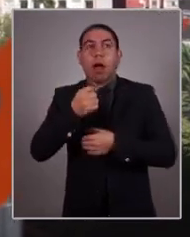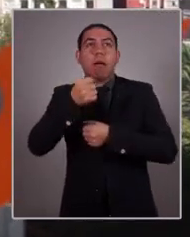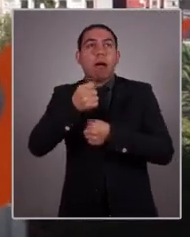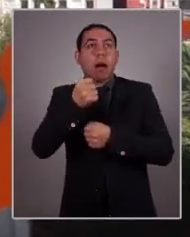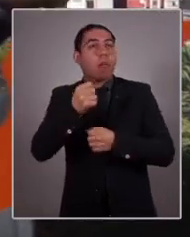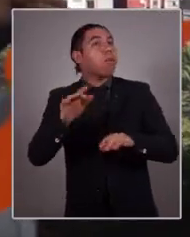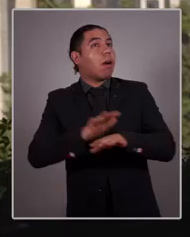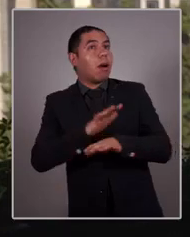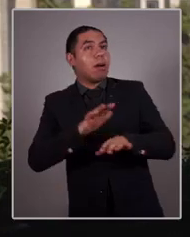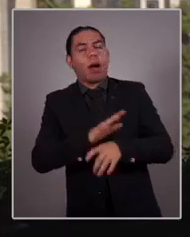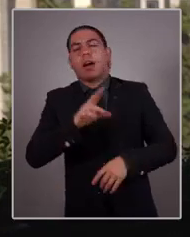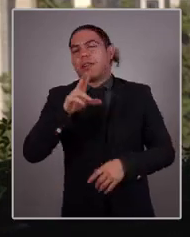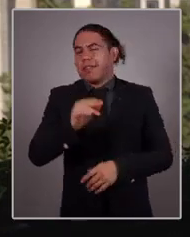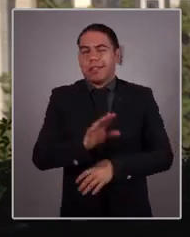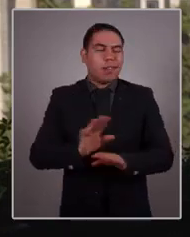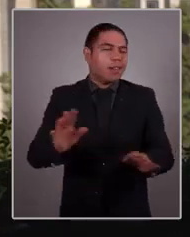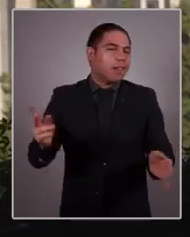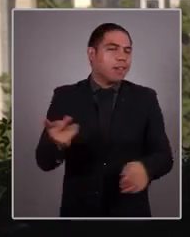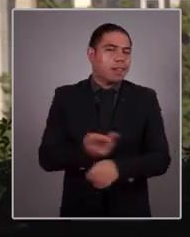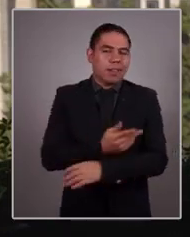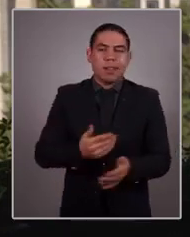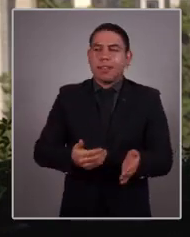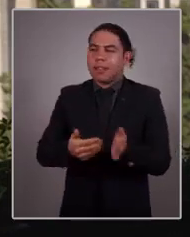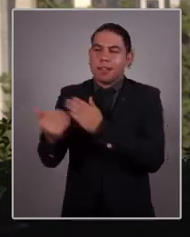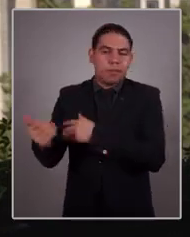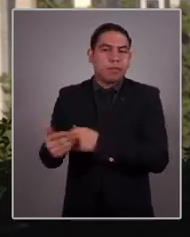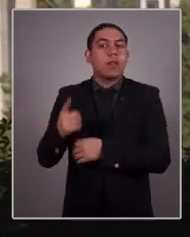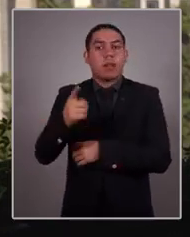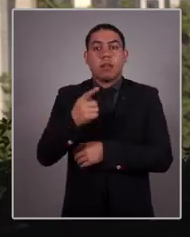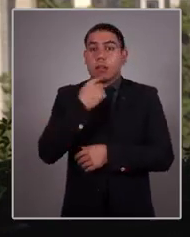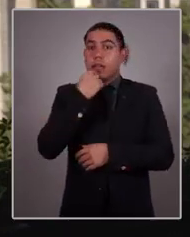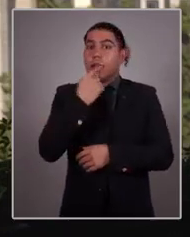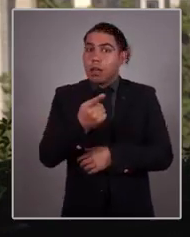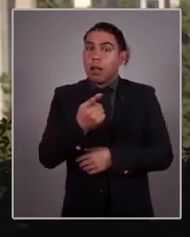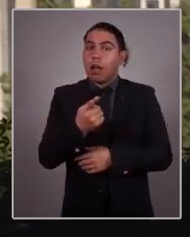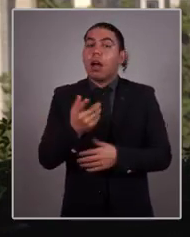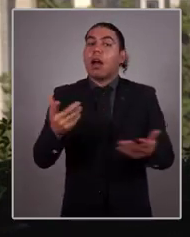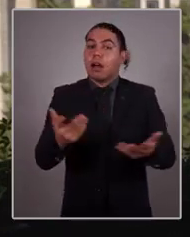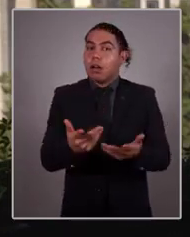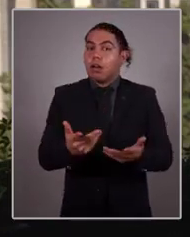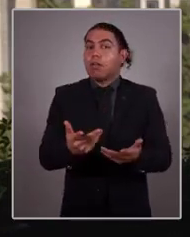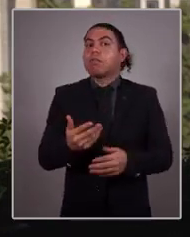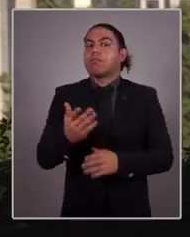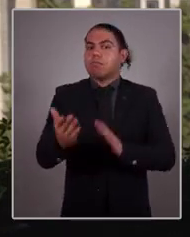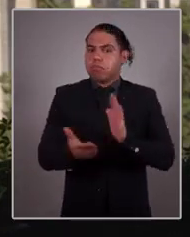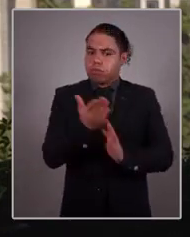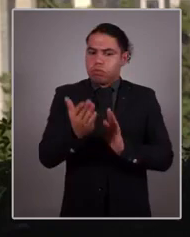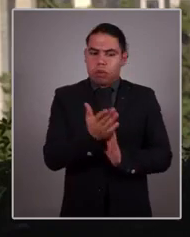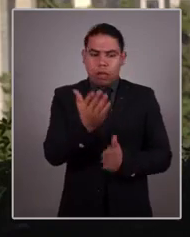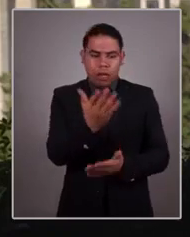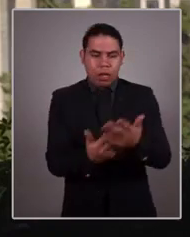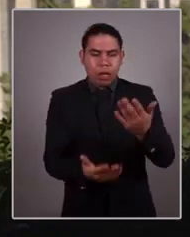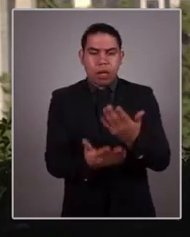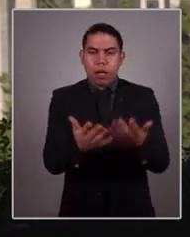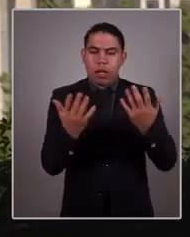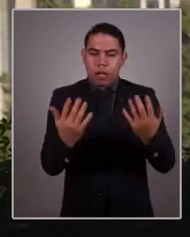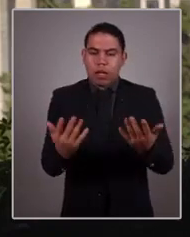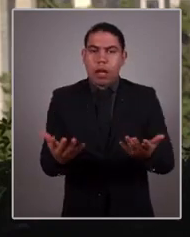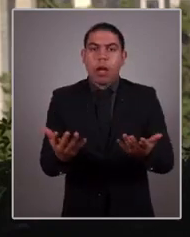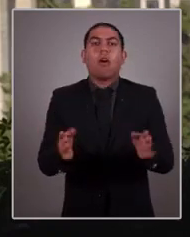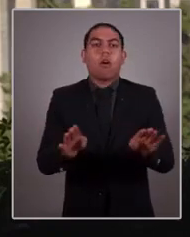gobierno. Eso también es pasado. No, la historia no se declara ni se decreta. La historia se construye con hechos y con